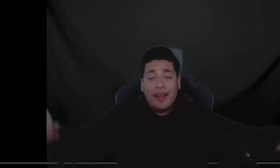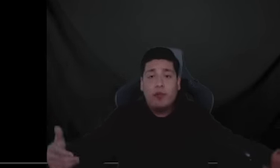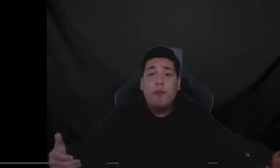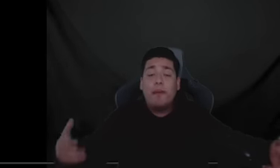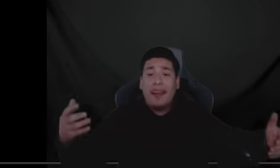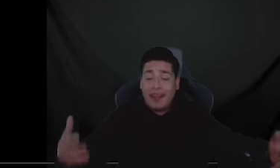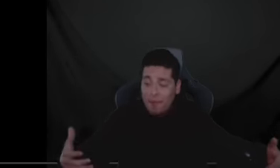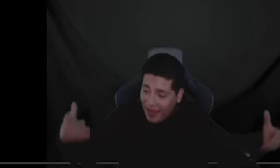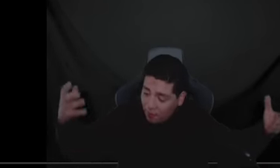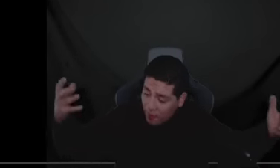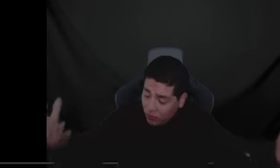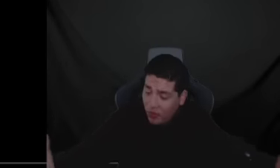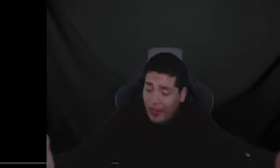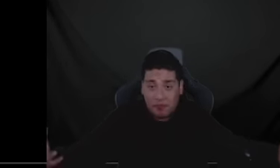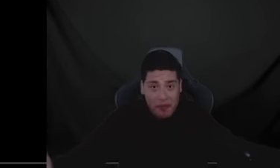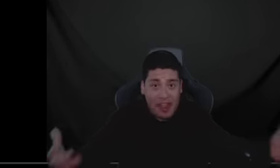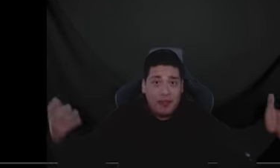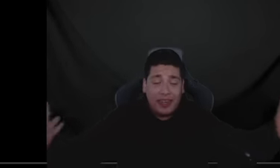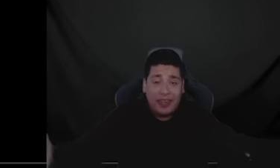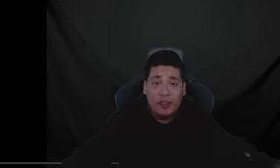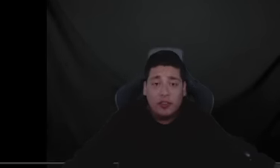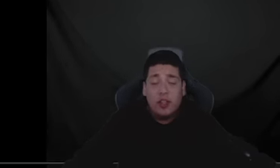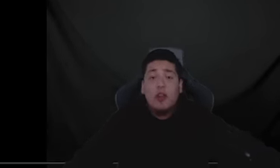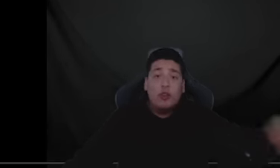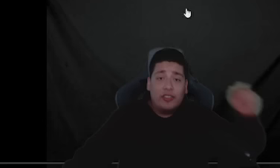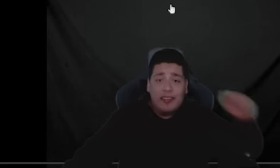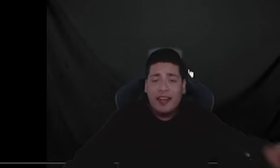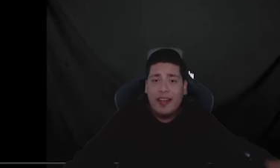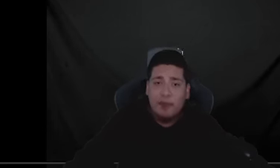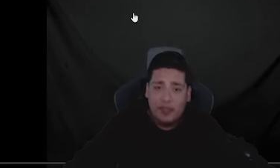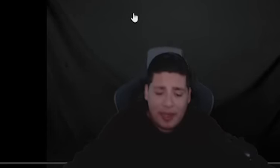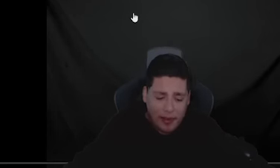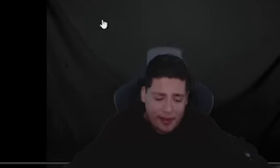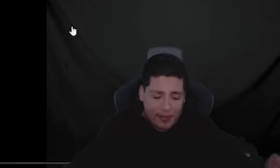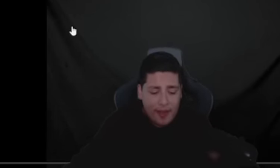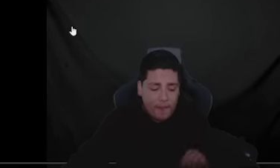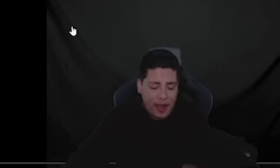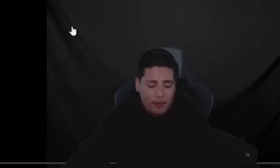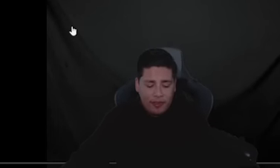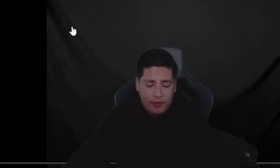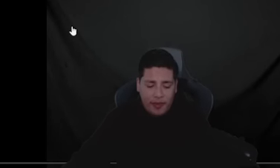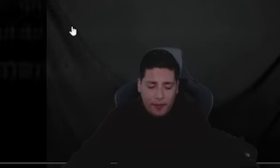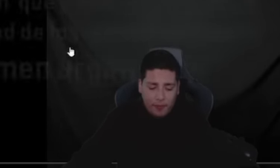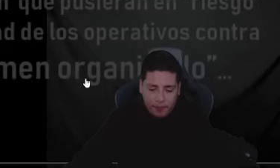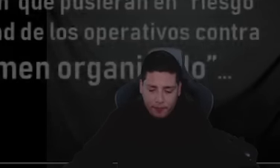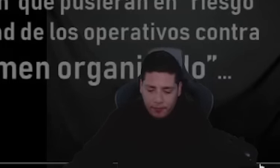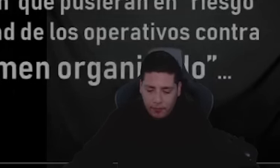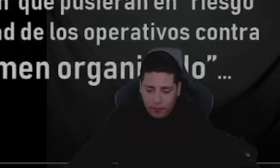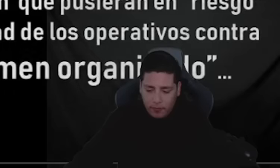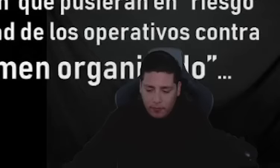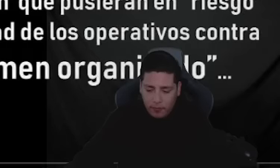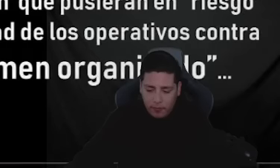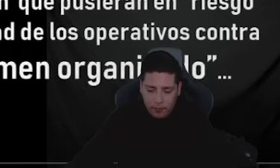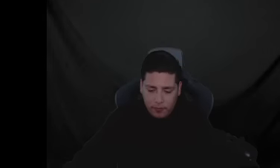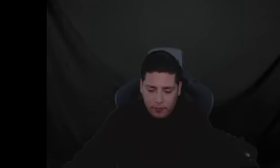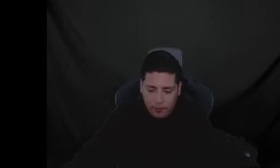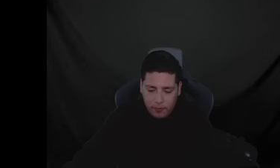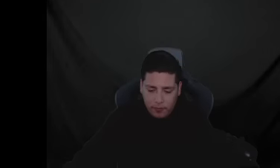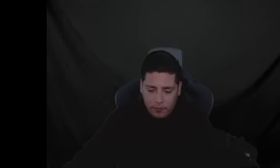estar impulsándolo para que más personas más mexicanos nos enteremos de la verdad veamos el video